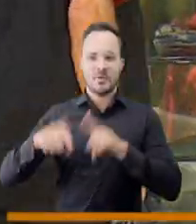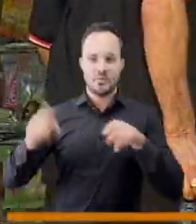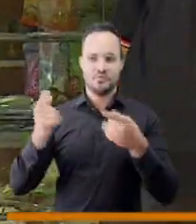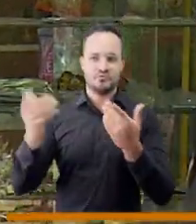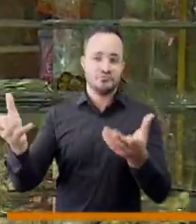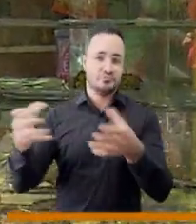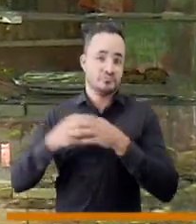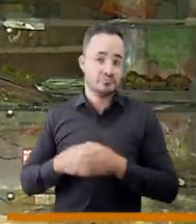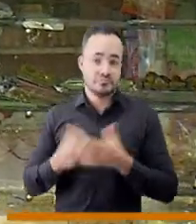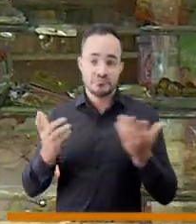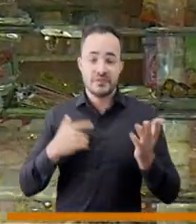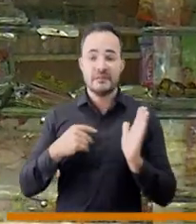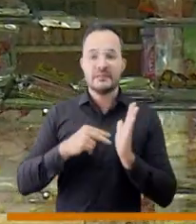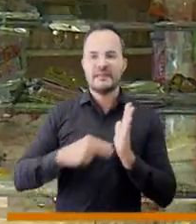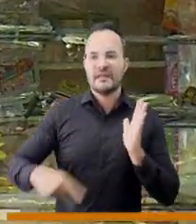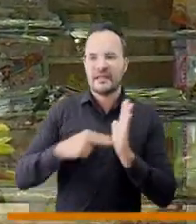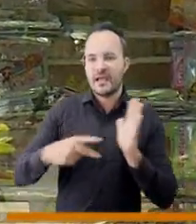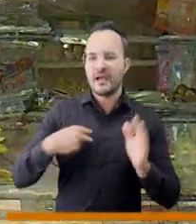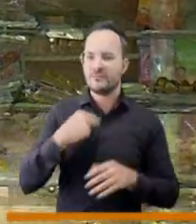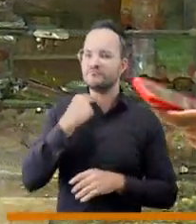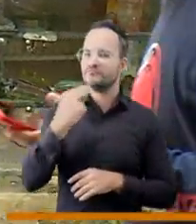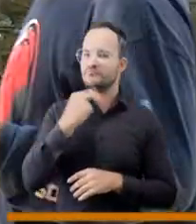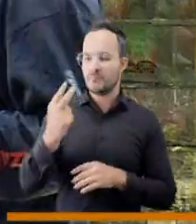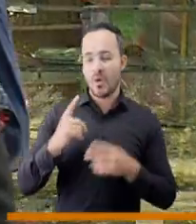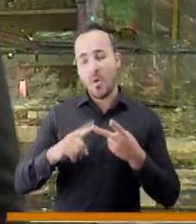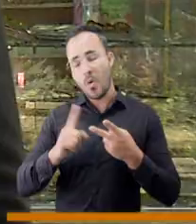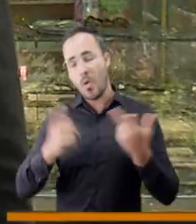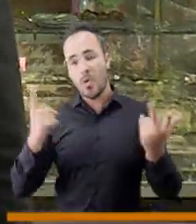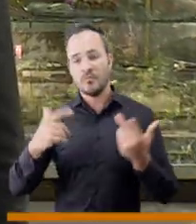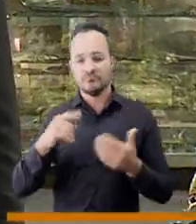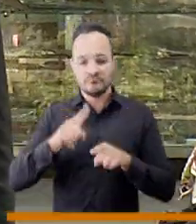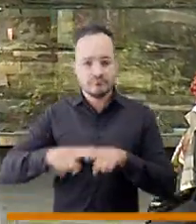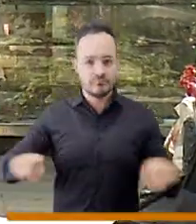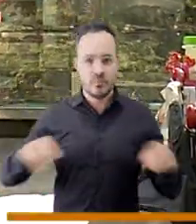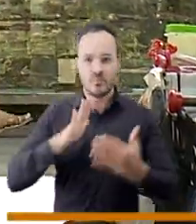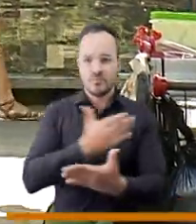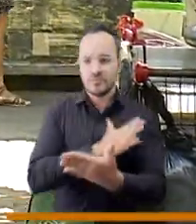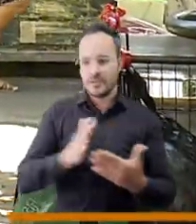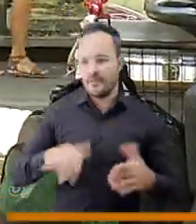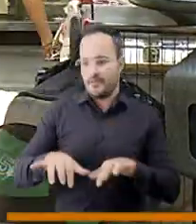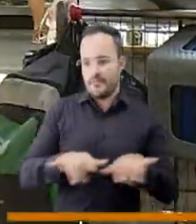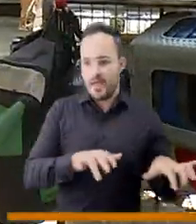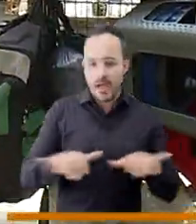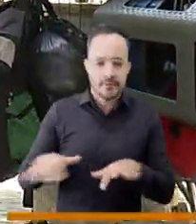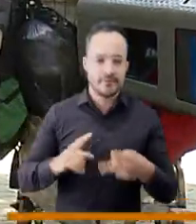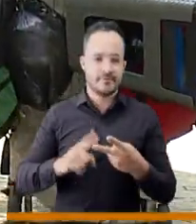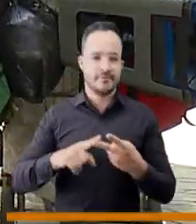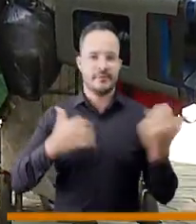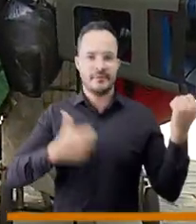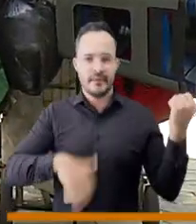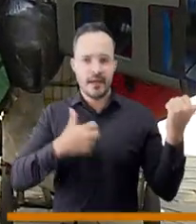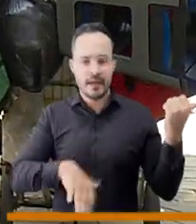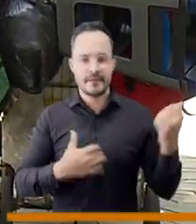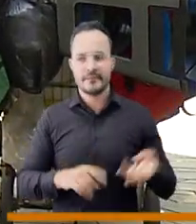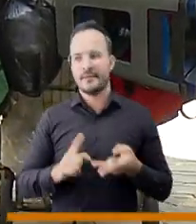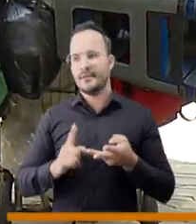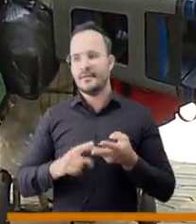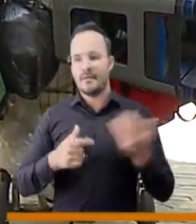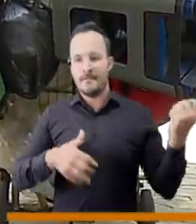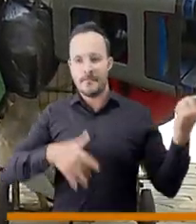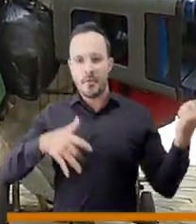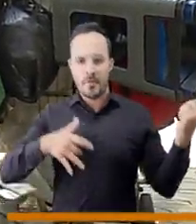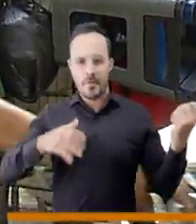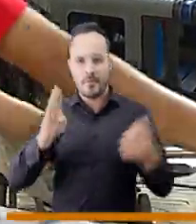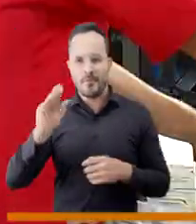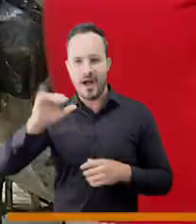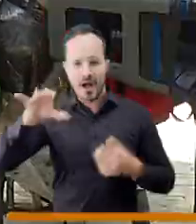de técnica vocal como también de instrumentos musicales como el piano, la guitarra, el bajo eléctrico, la